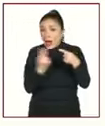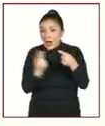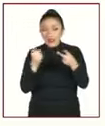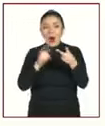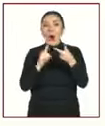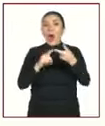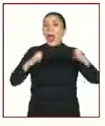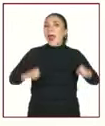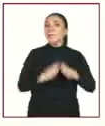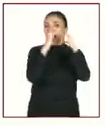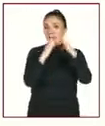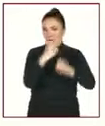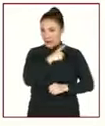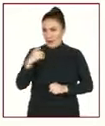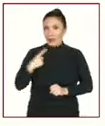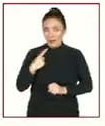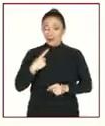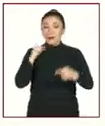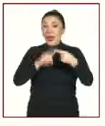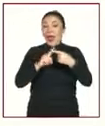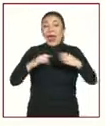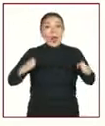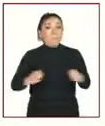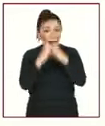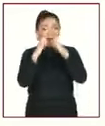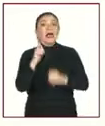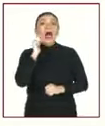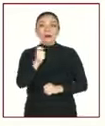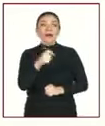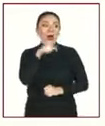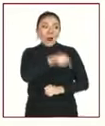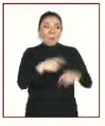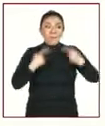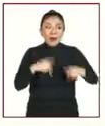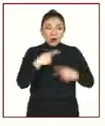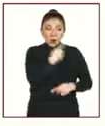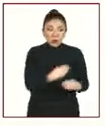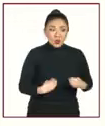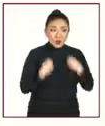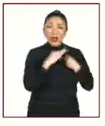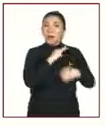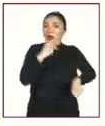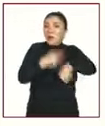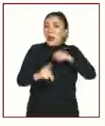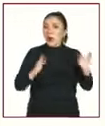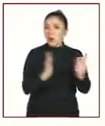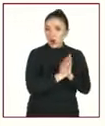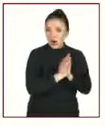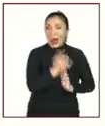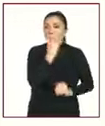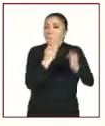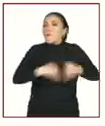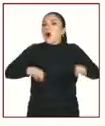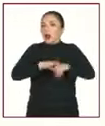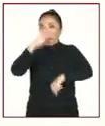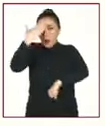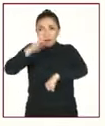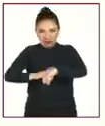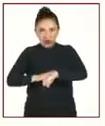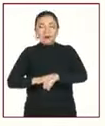comentamos. Siempre una emergencia va a poner en riesgo la vida de una persona. Claro. Entonces, eso es muy importante que lo tengamos en